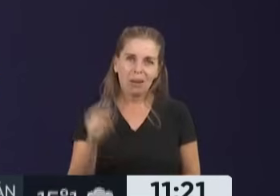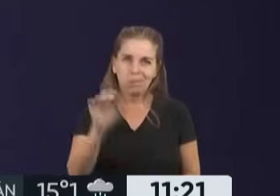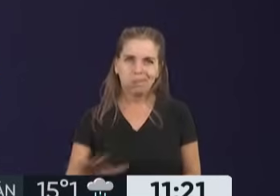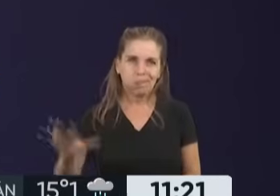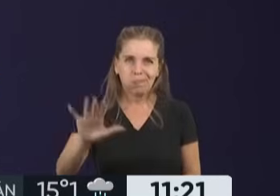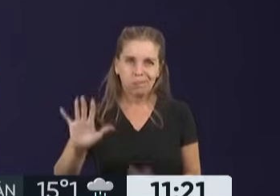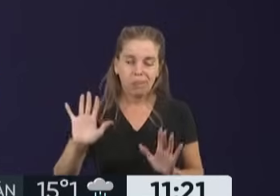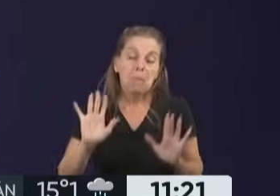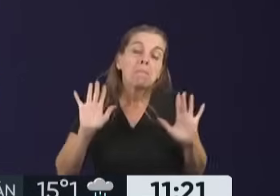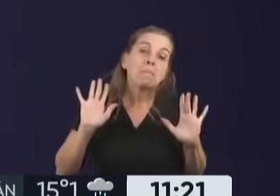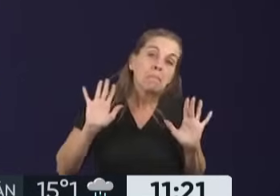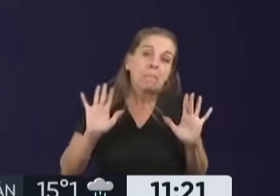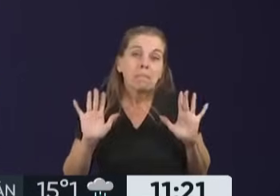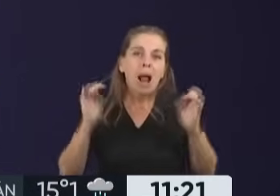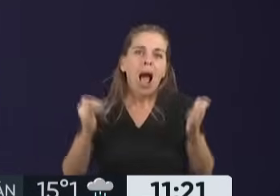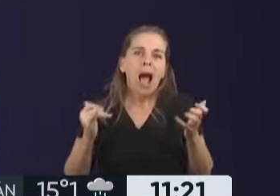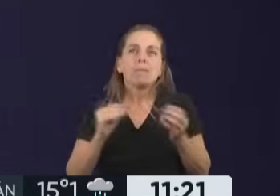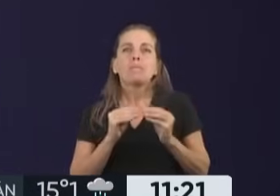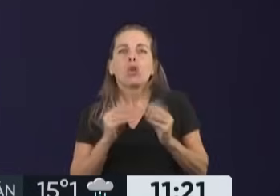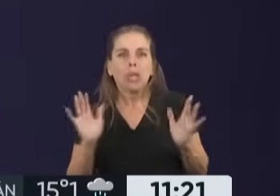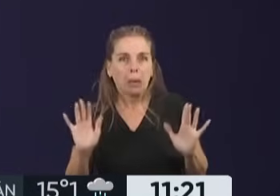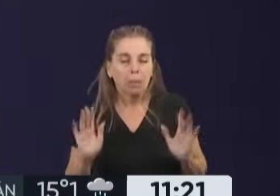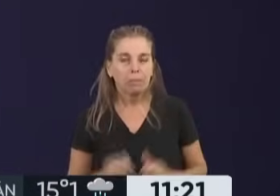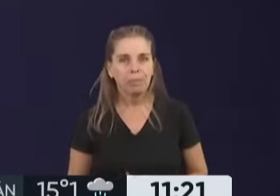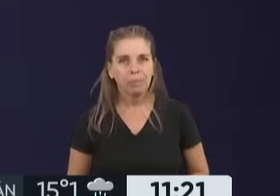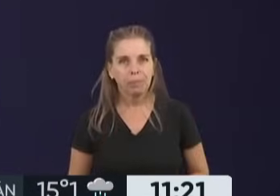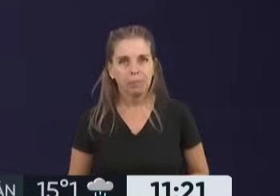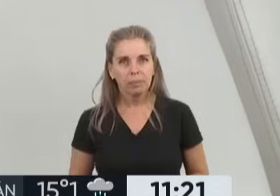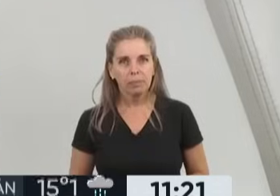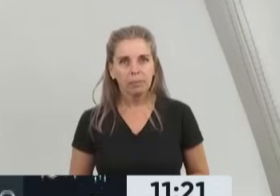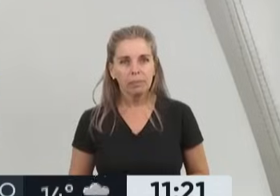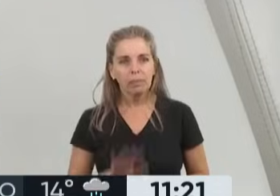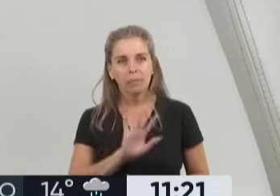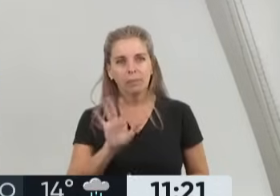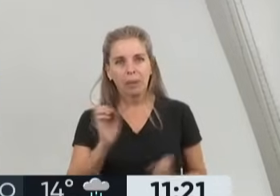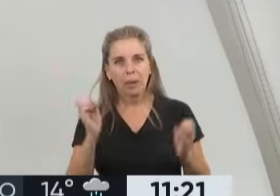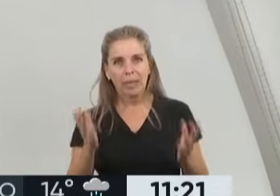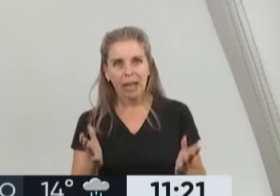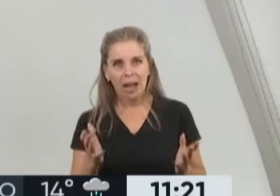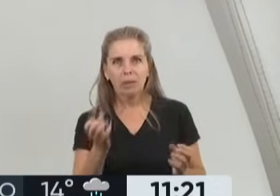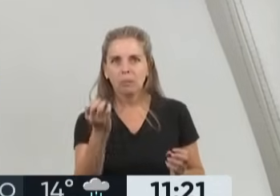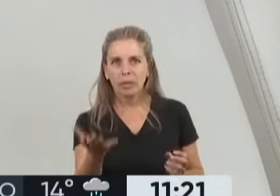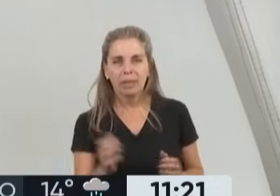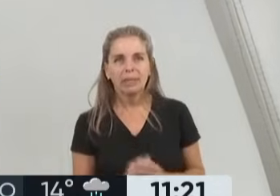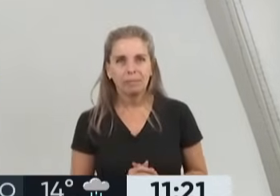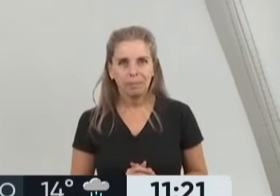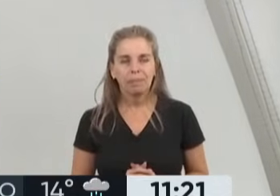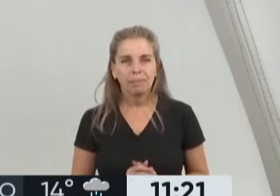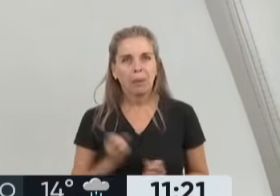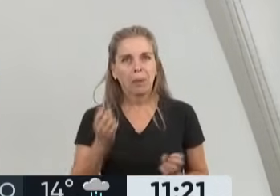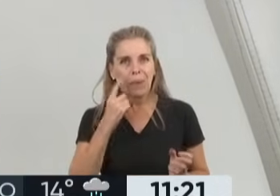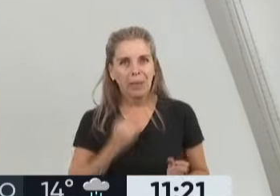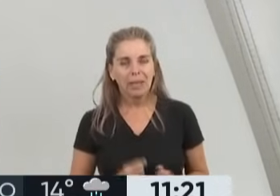Pero bueno, qué sé yo, tal vez hay alguna razón que a nosotros no se nos ocurre. ¿Qué tal, Manuel? ¿Cómo andás? Hola, Manuel. Buen